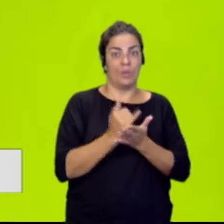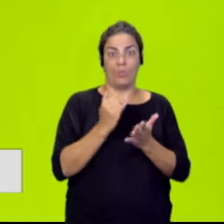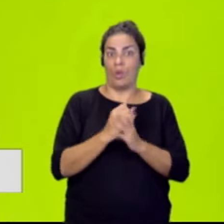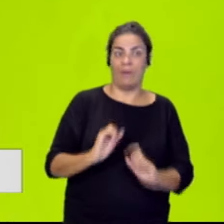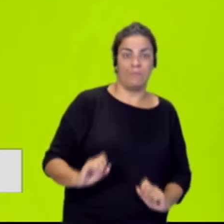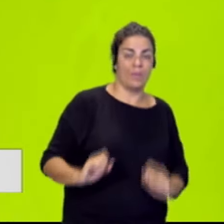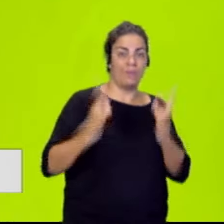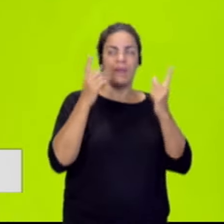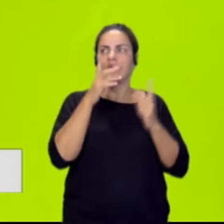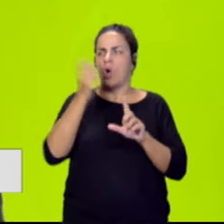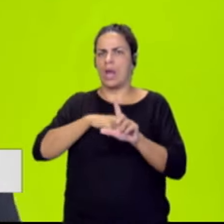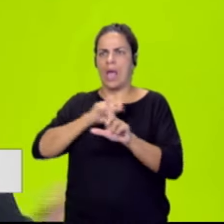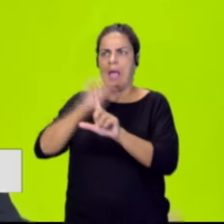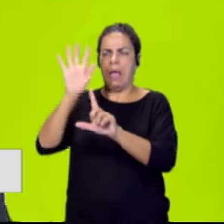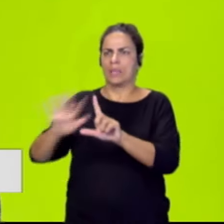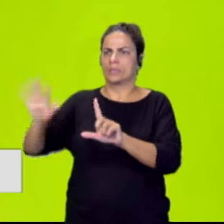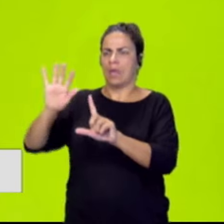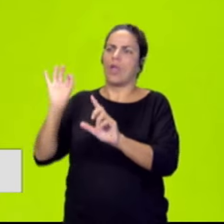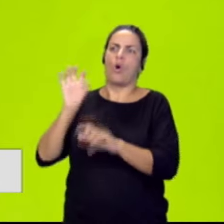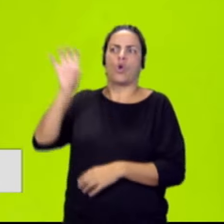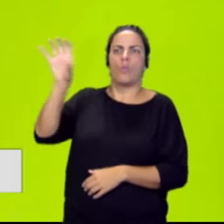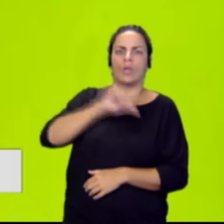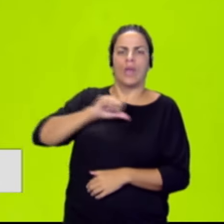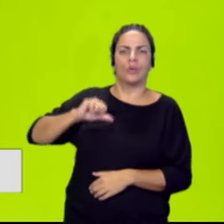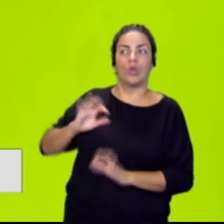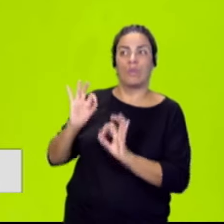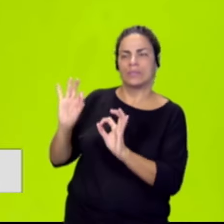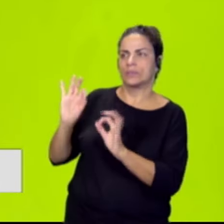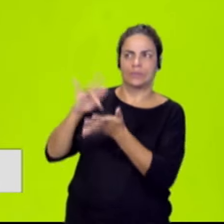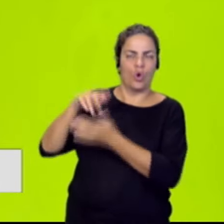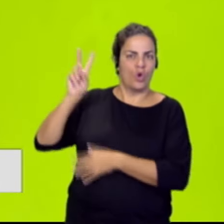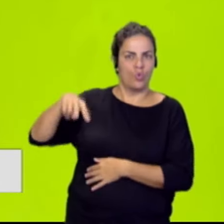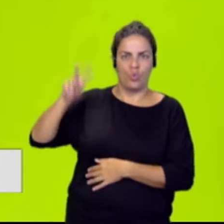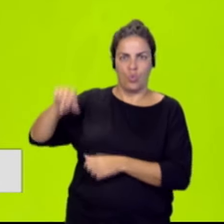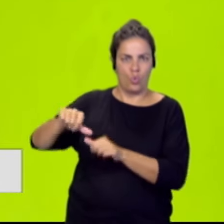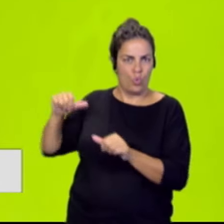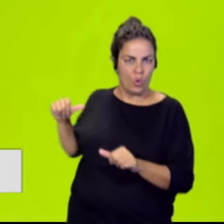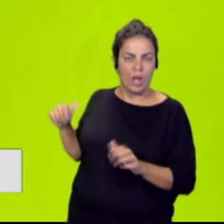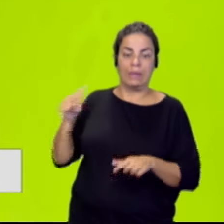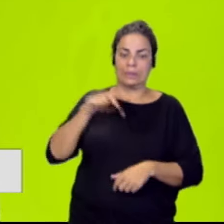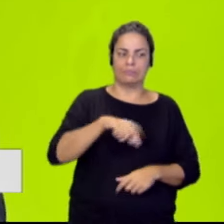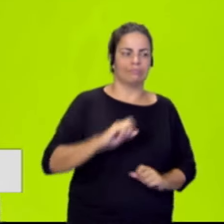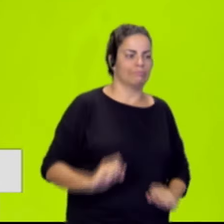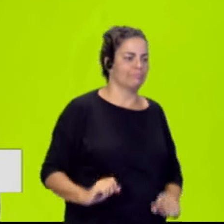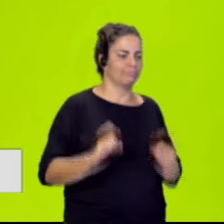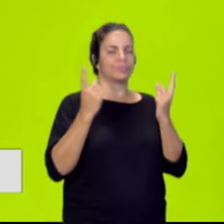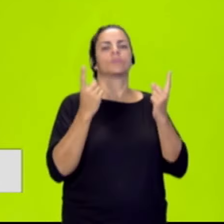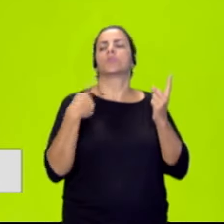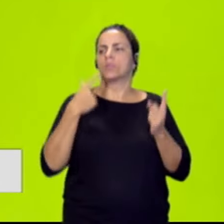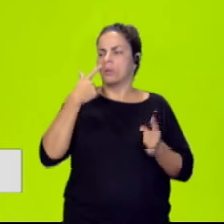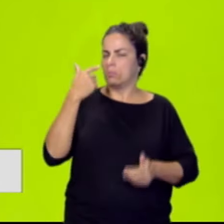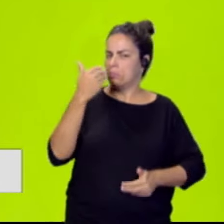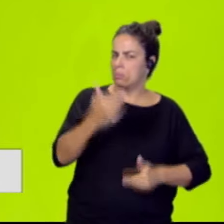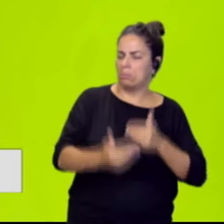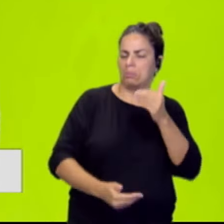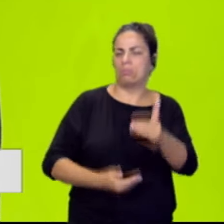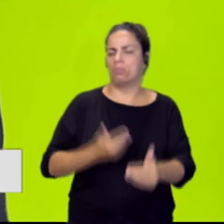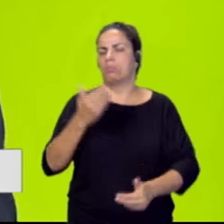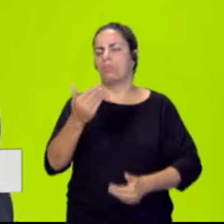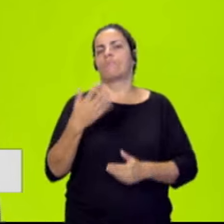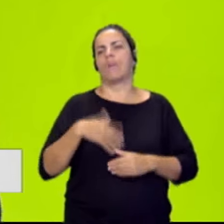el Estado español, no se ha hecho en una comunidad autónoma de esta manera, y sin duda, bueno, pues vamos caminando en la línea de intentar